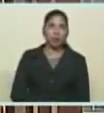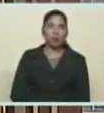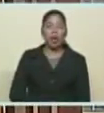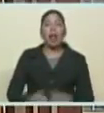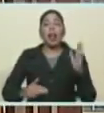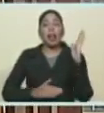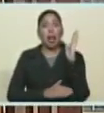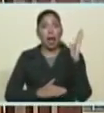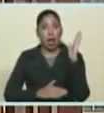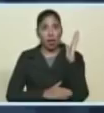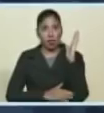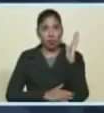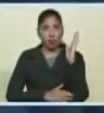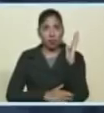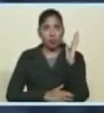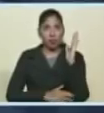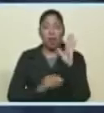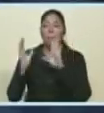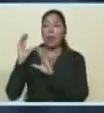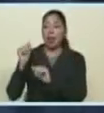Estado Lara, llegó La Esperanza.